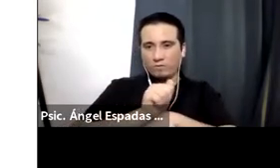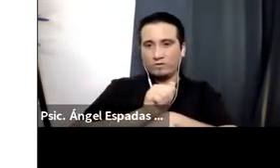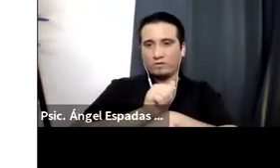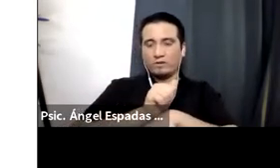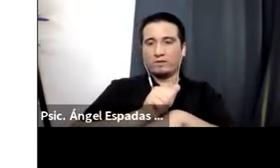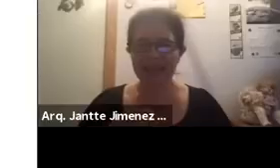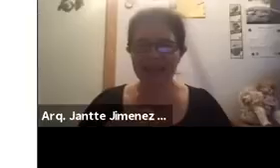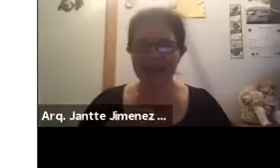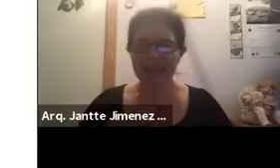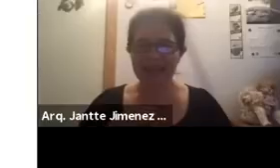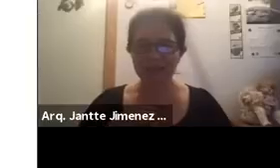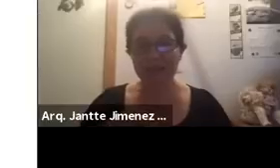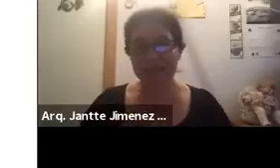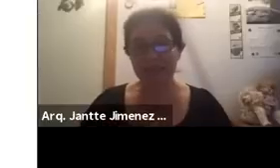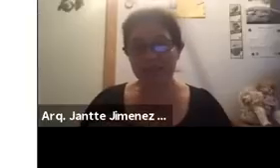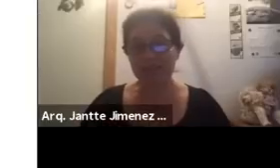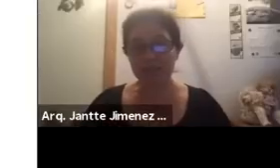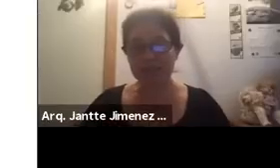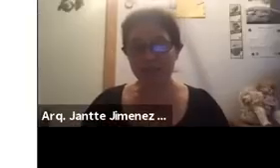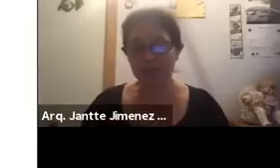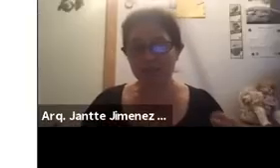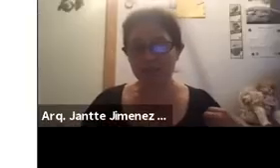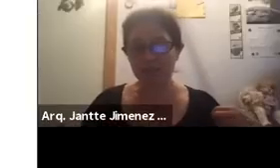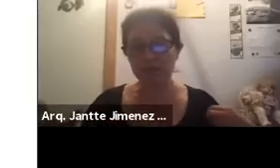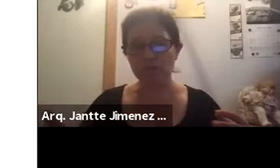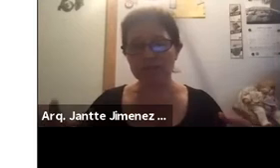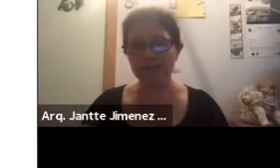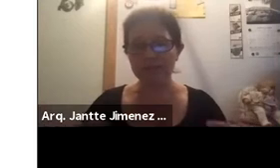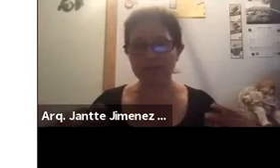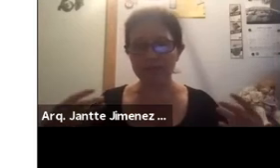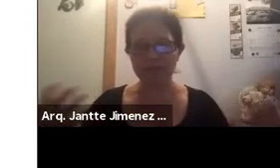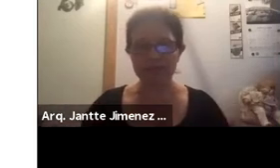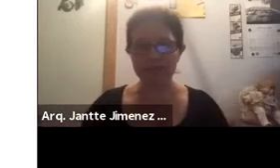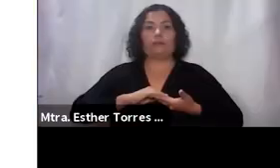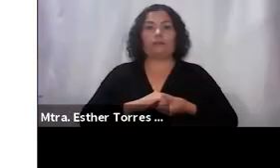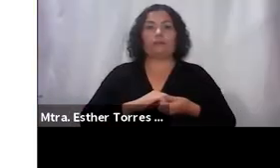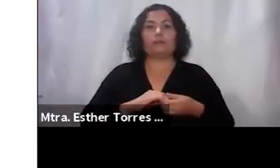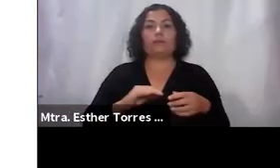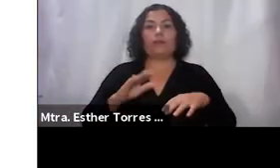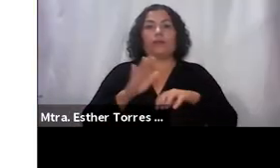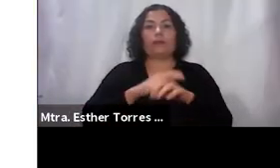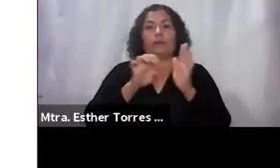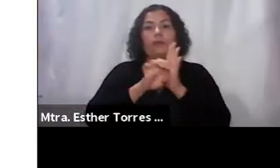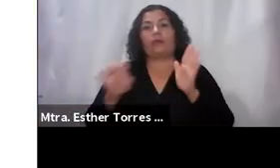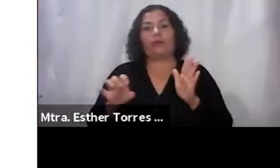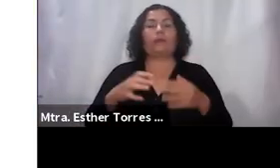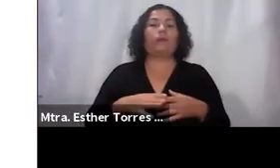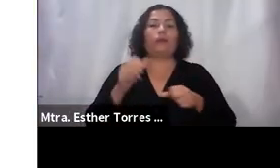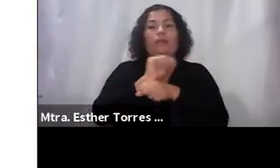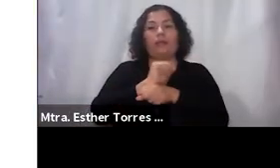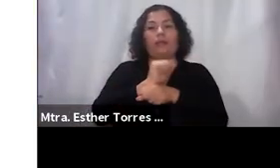particular, eh, utiliza más espacio, ¿no? Como ya se los demostré en la lámina anterior,